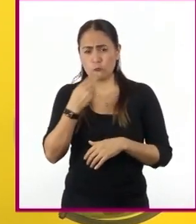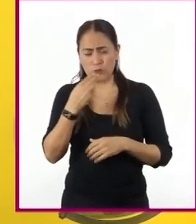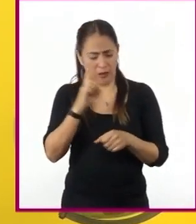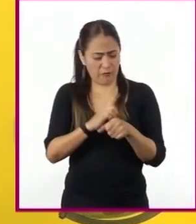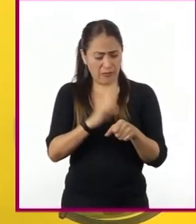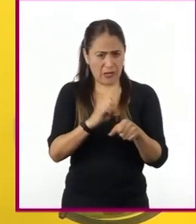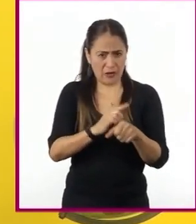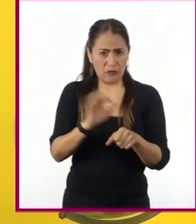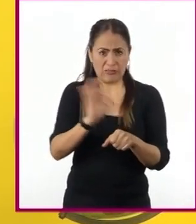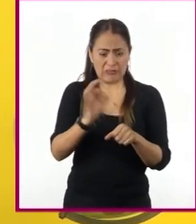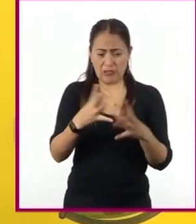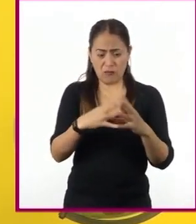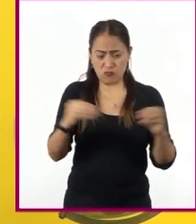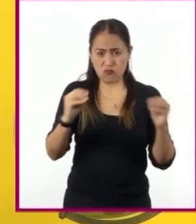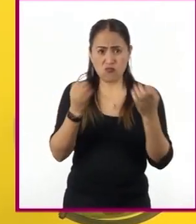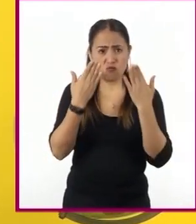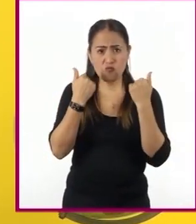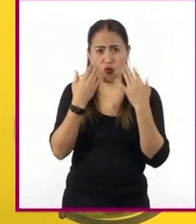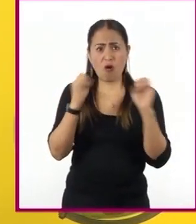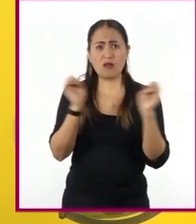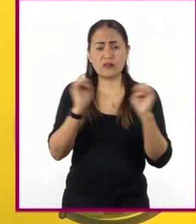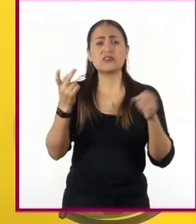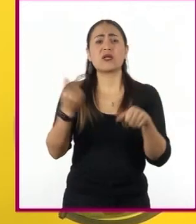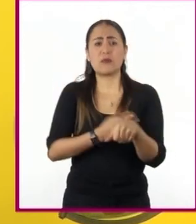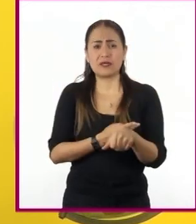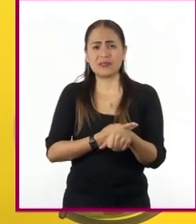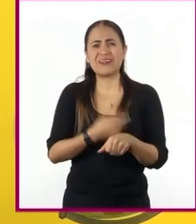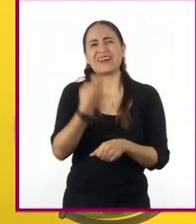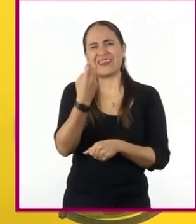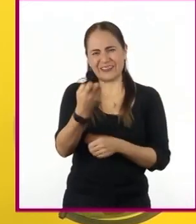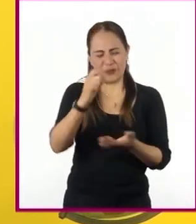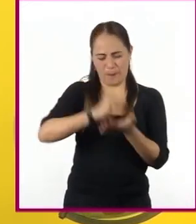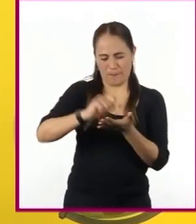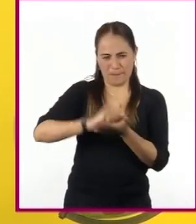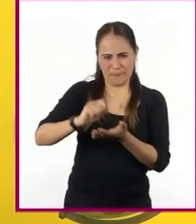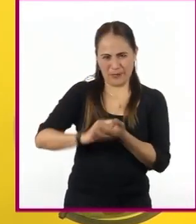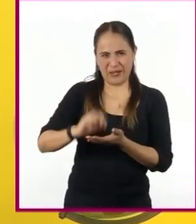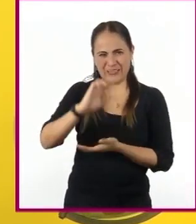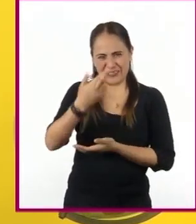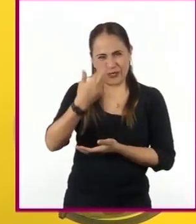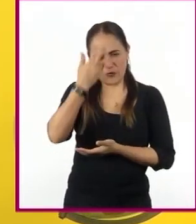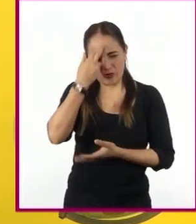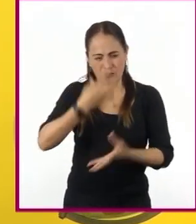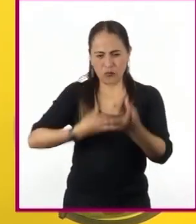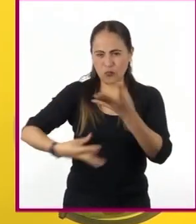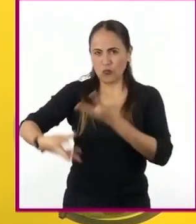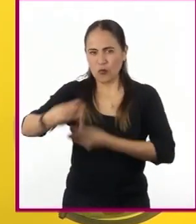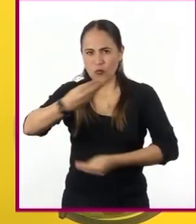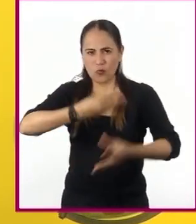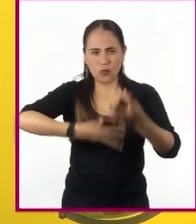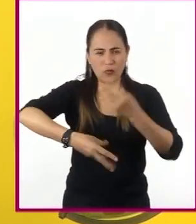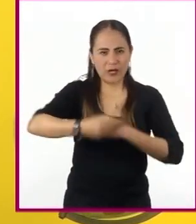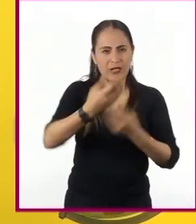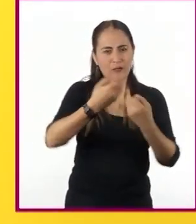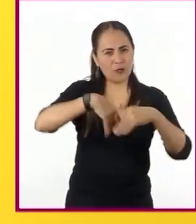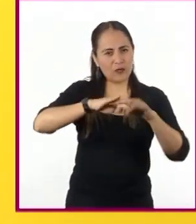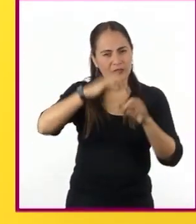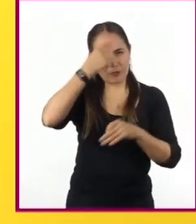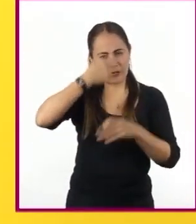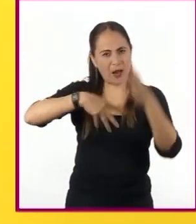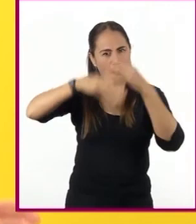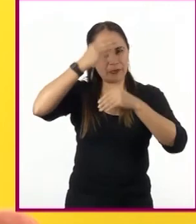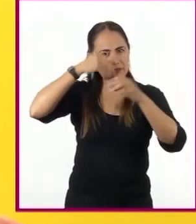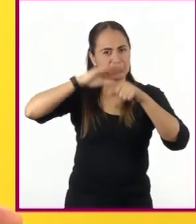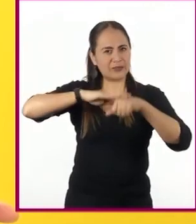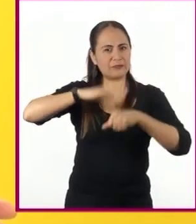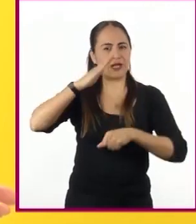tuvieran? Anoten y compartan sus respuestas. Recuerden que socializar nuestros trabajos es fundamental para aprender mejor.